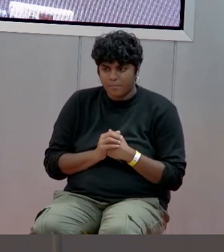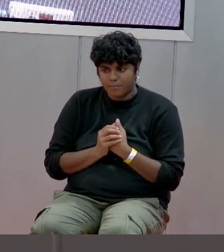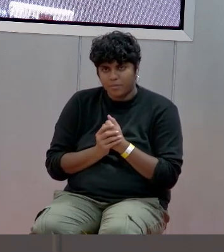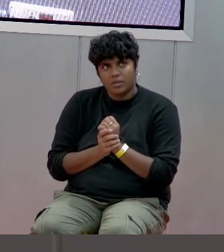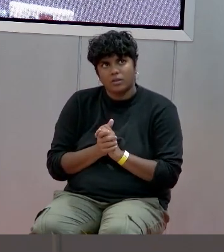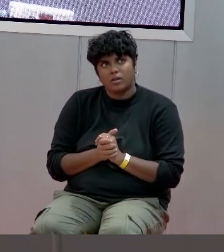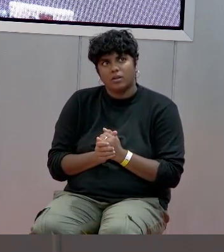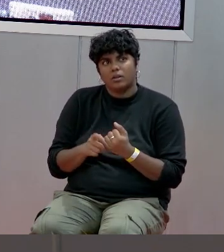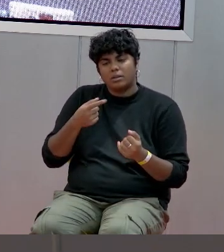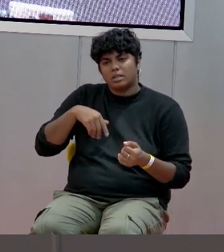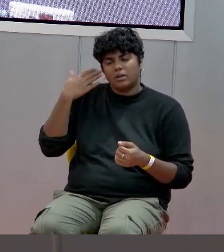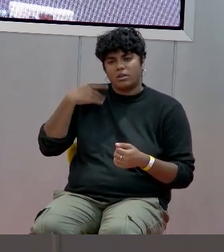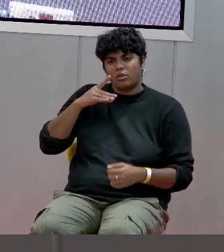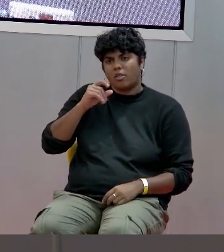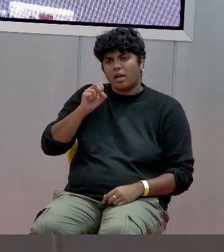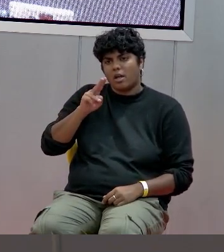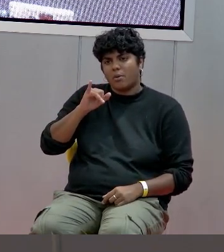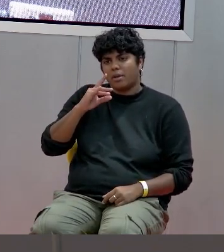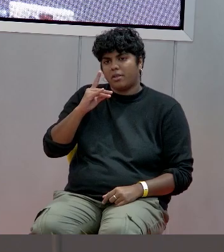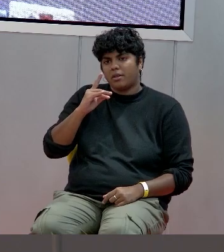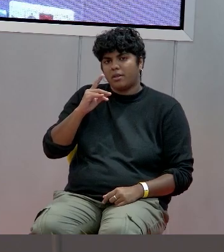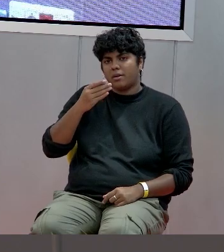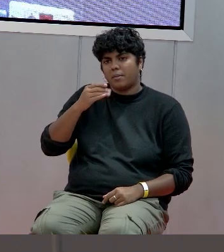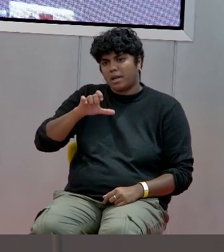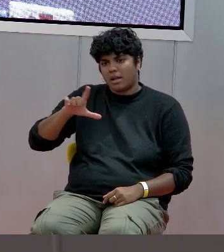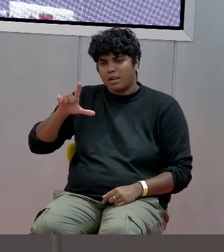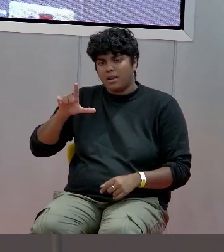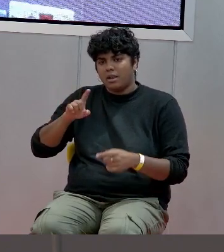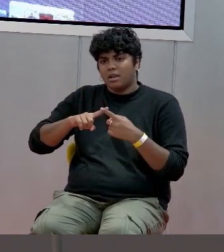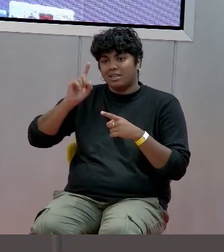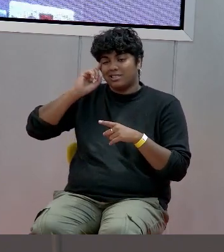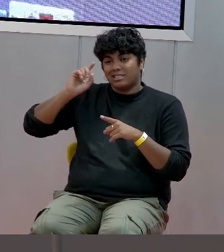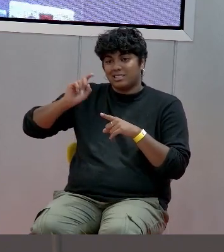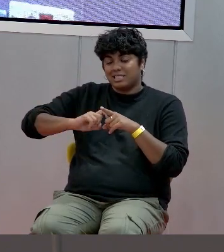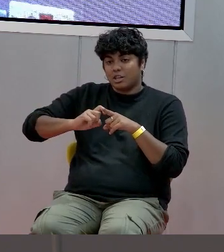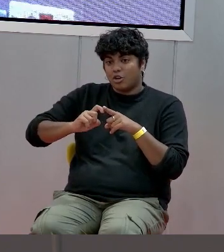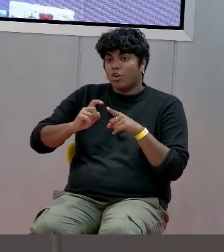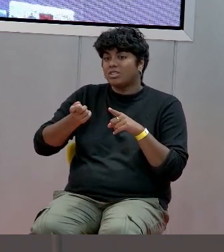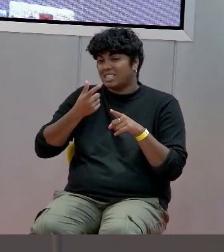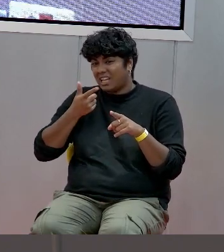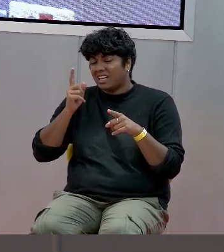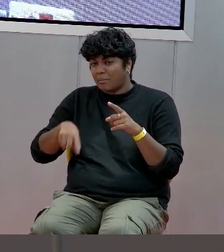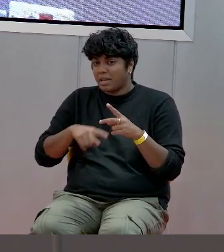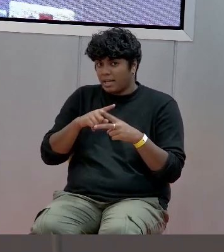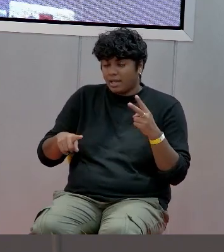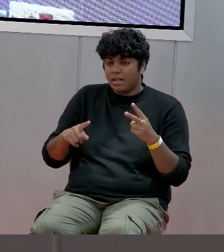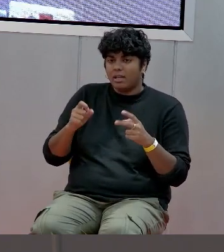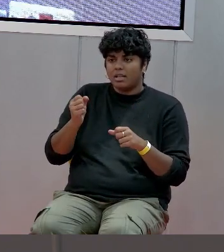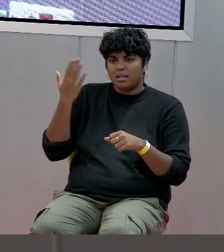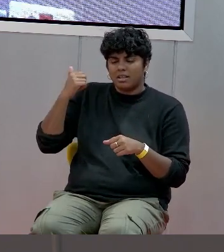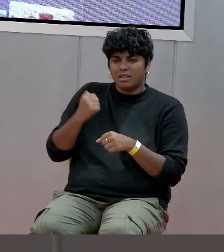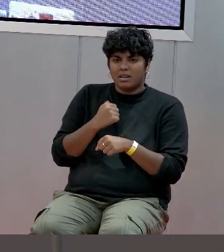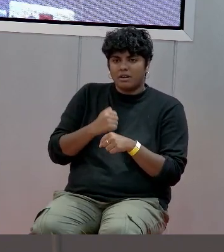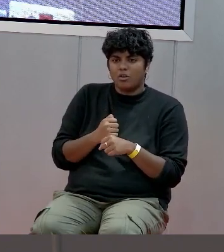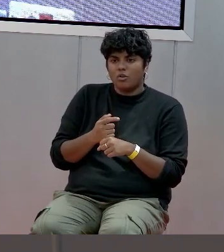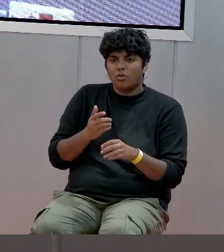de David Bell. El doctor Bell es un psicólogo y psiquiatra que trabajó como